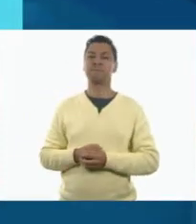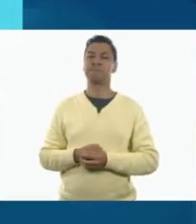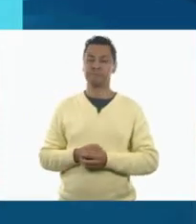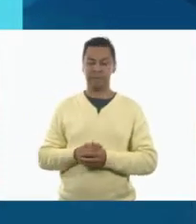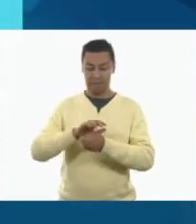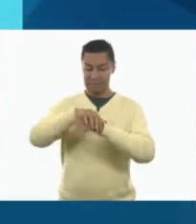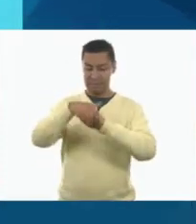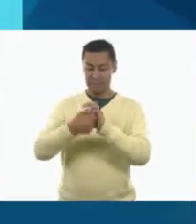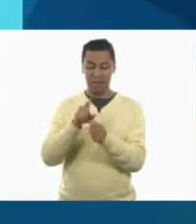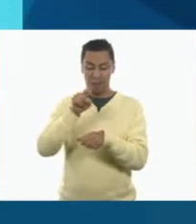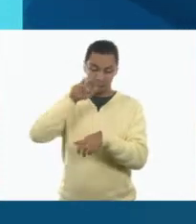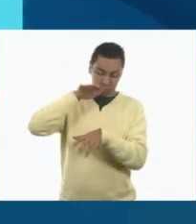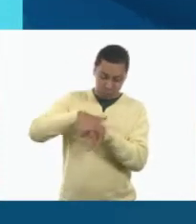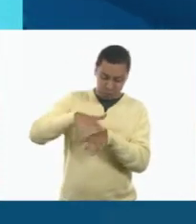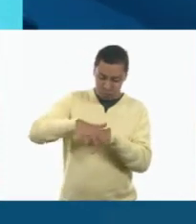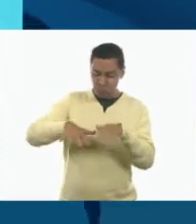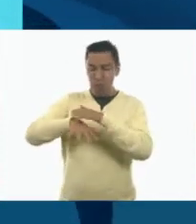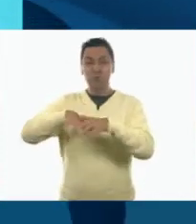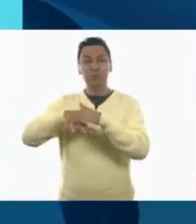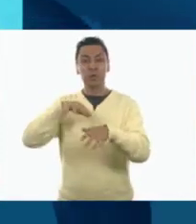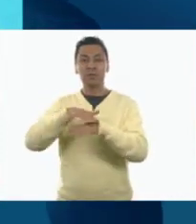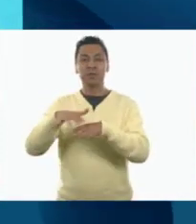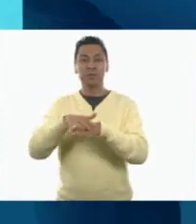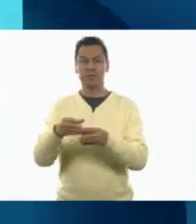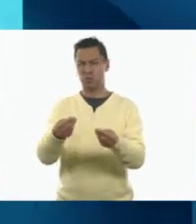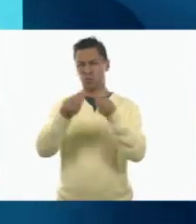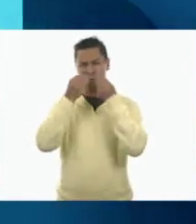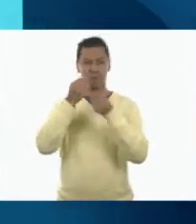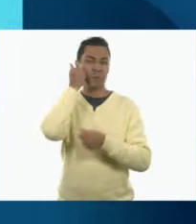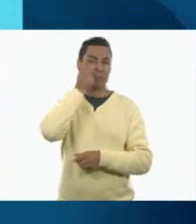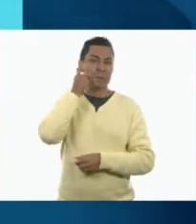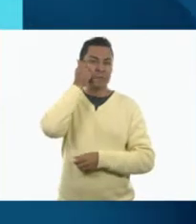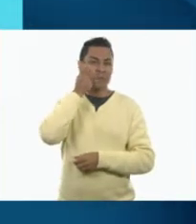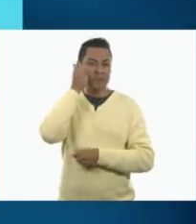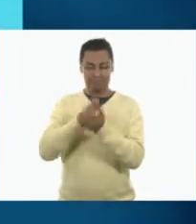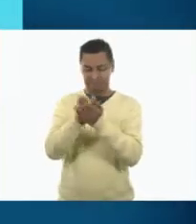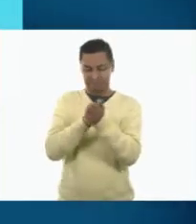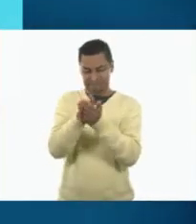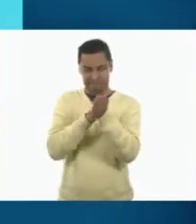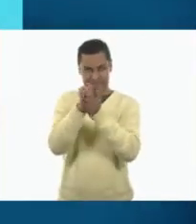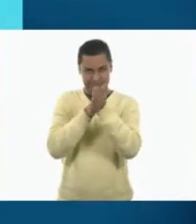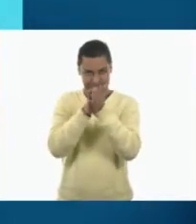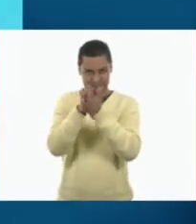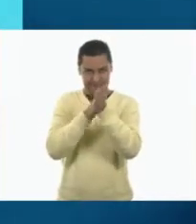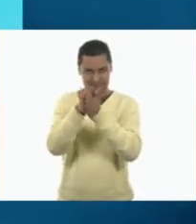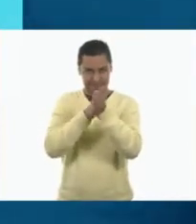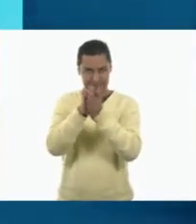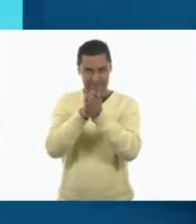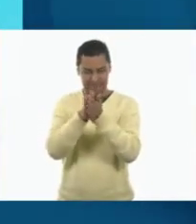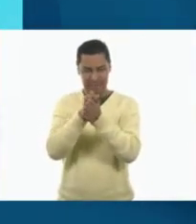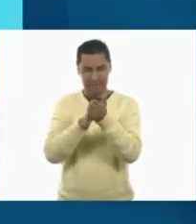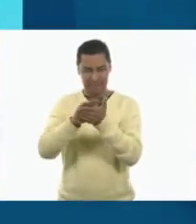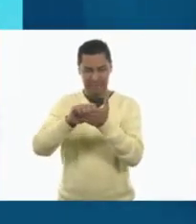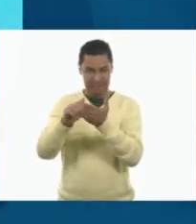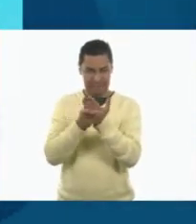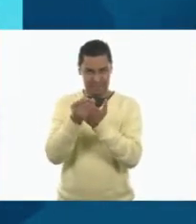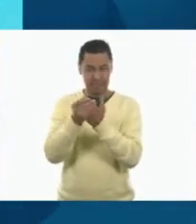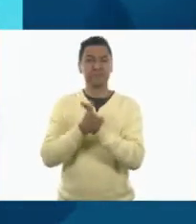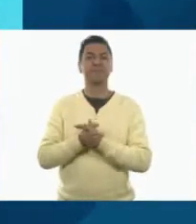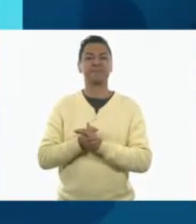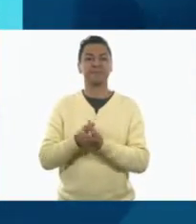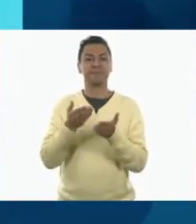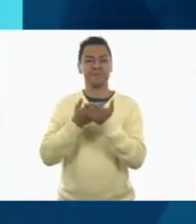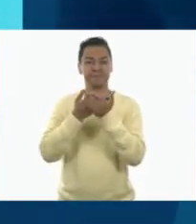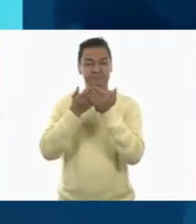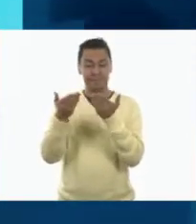tus manos. Usa suficiente jabón. Frota tus palmas una con la otra. Ahora, frota